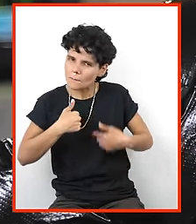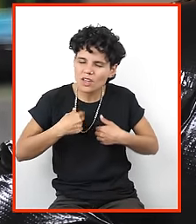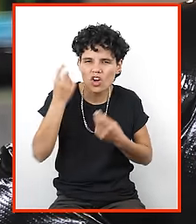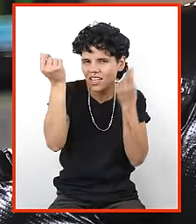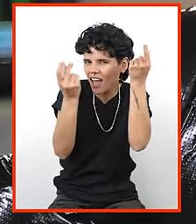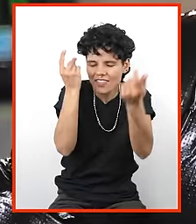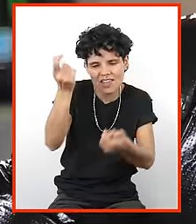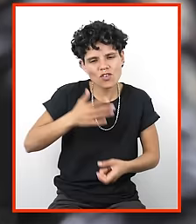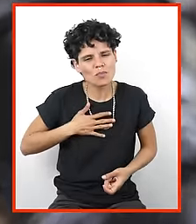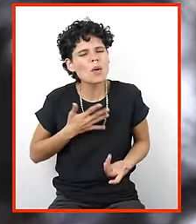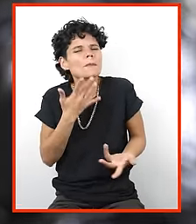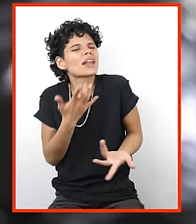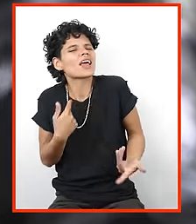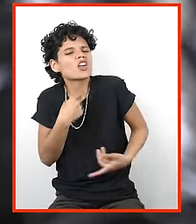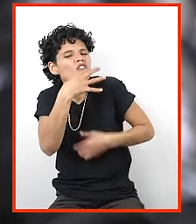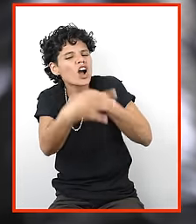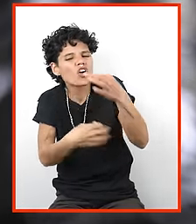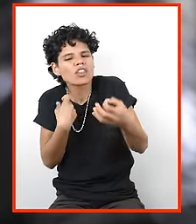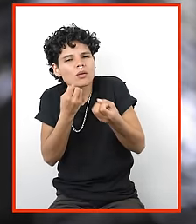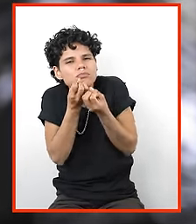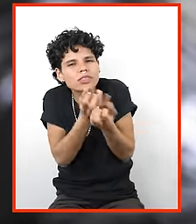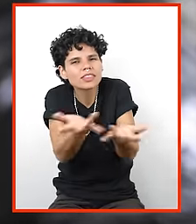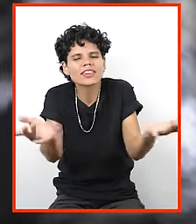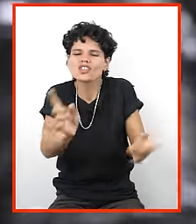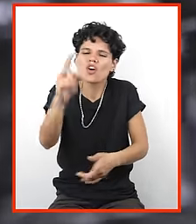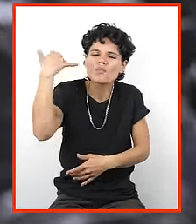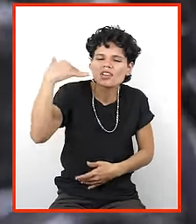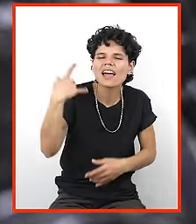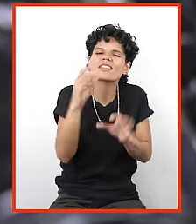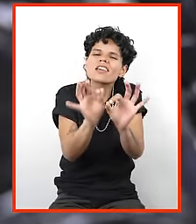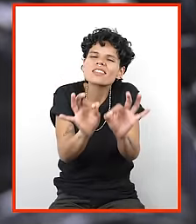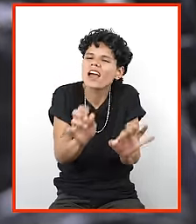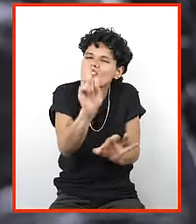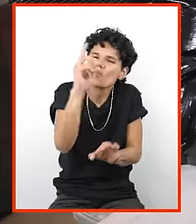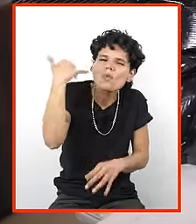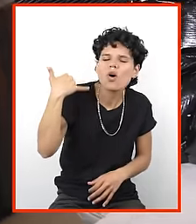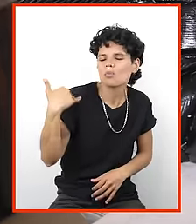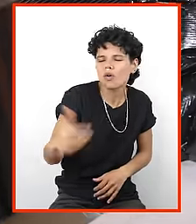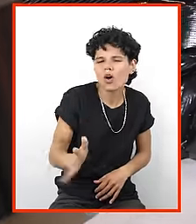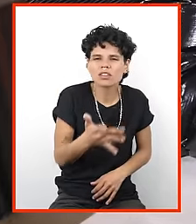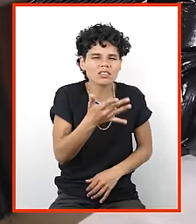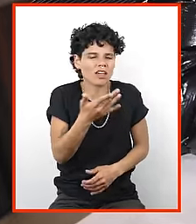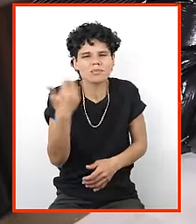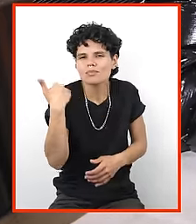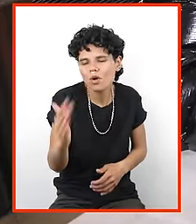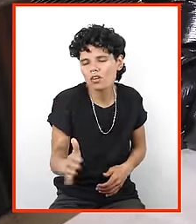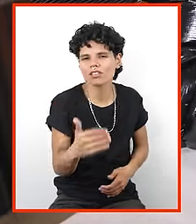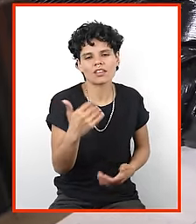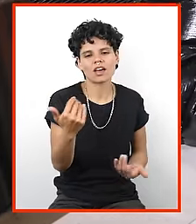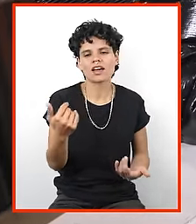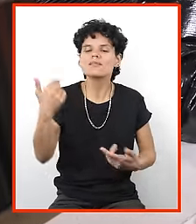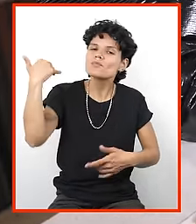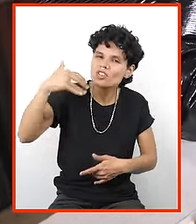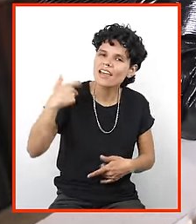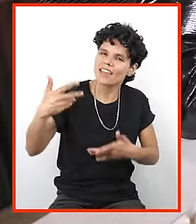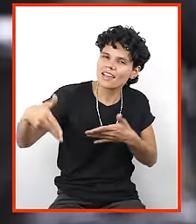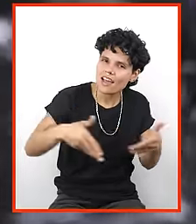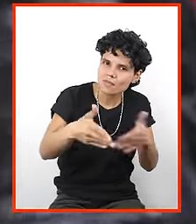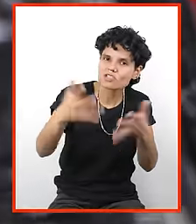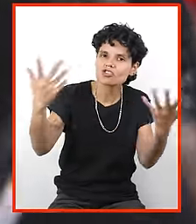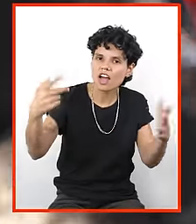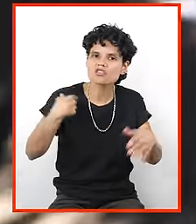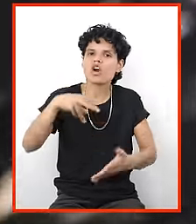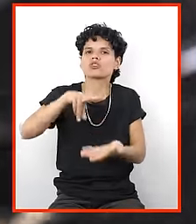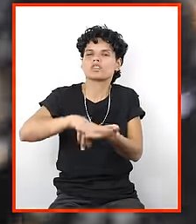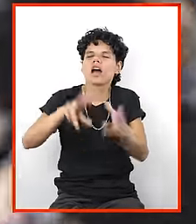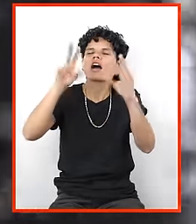mías, creativas. Aquí, es que ¿para qué? Si a la final no es importante el detalle. Lo importante es lo que yo voy a llegar. Ya. Tuve